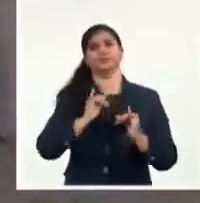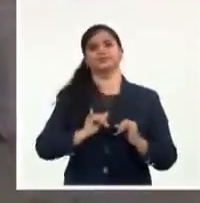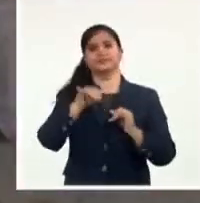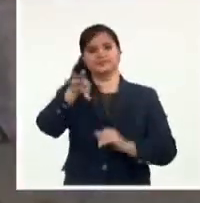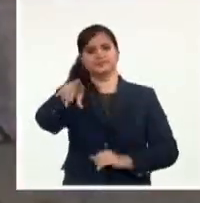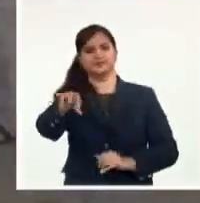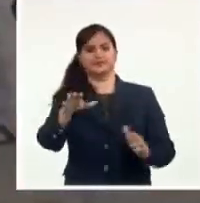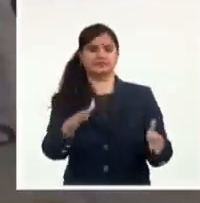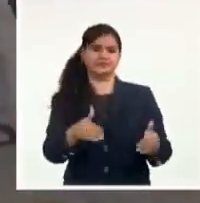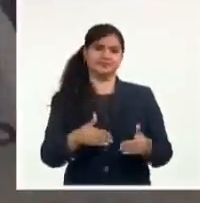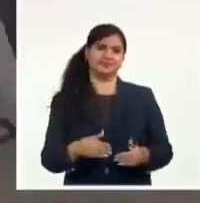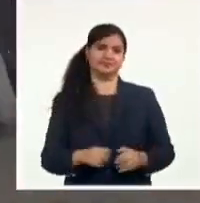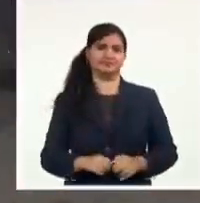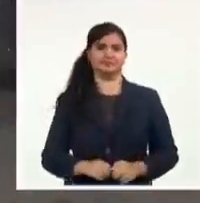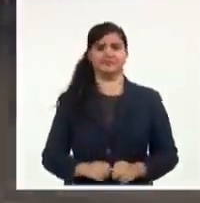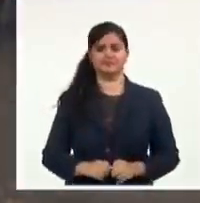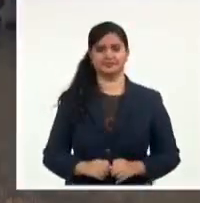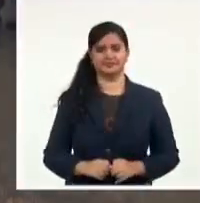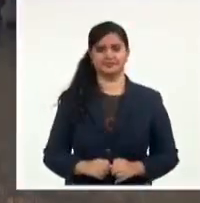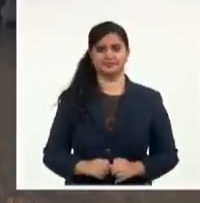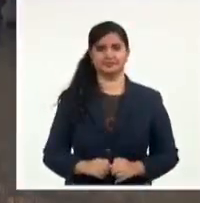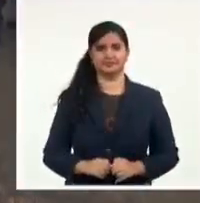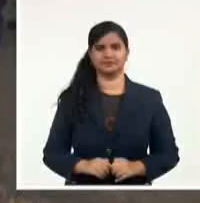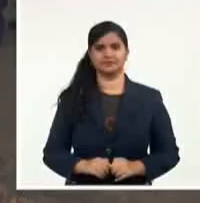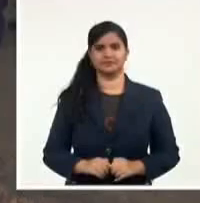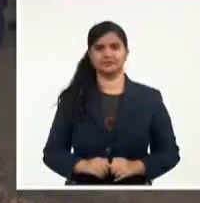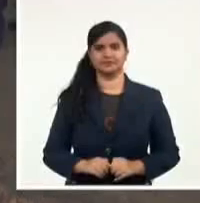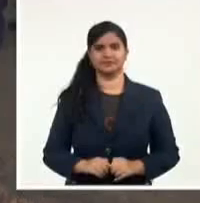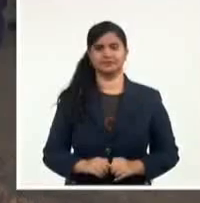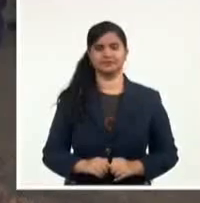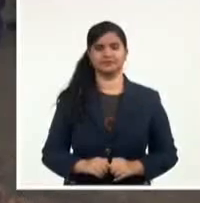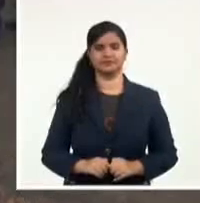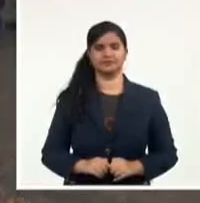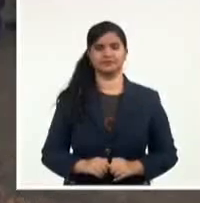Pinar del Río, Yoslaine Sánchez Arrunte, Sistema Informativo de la Televisión Cubana.